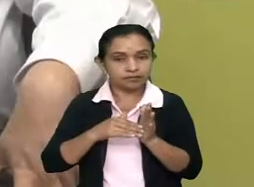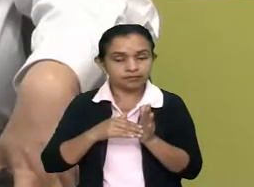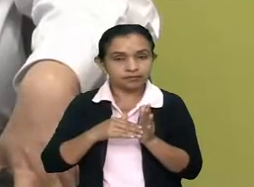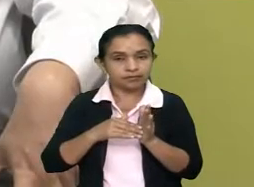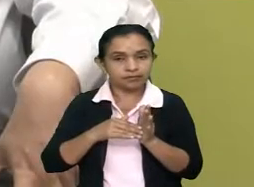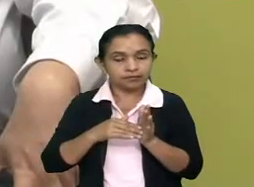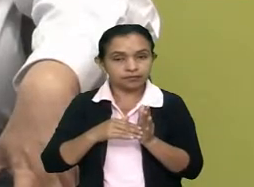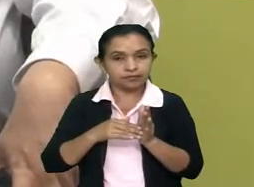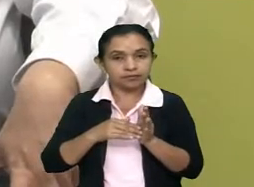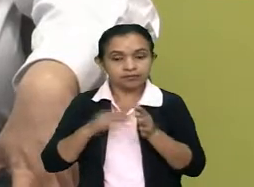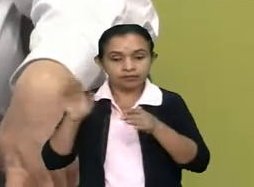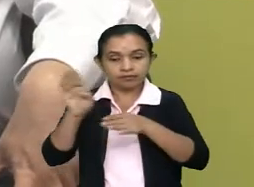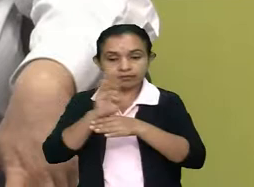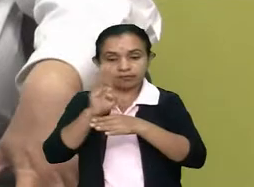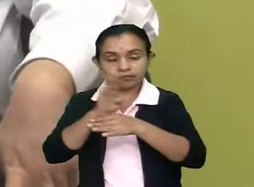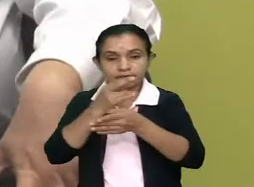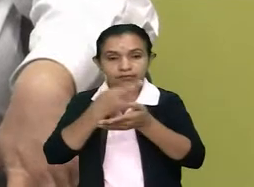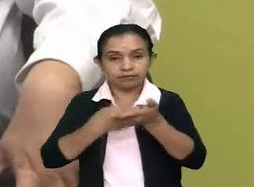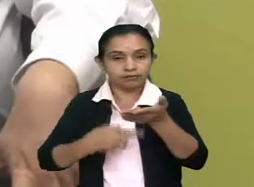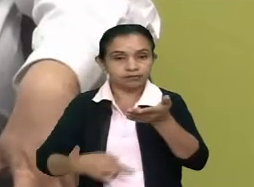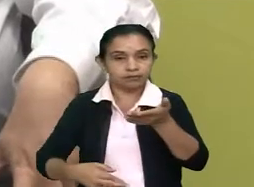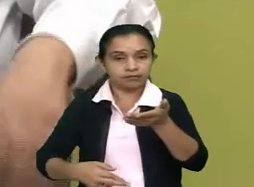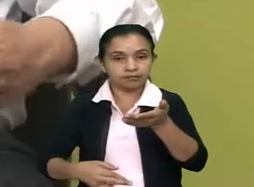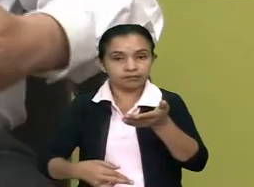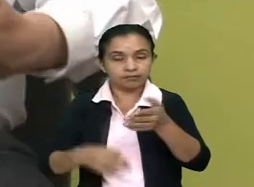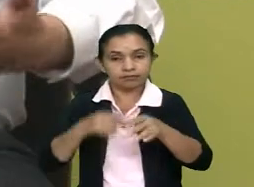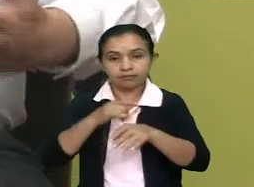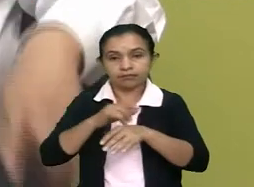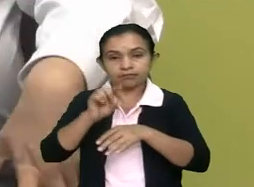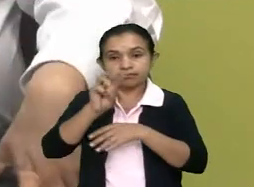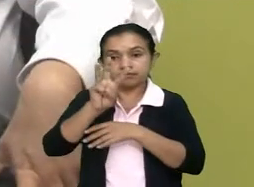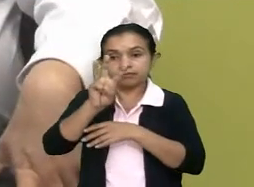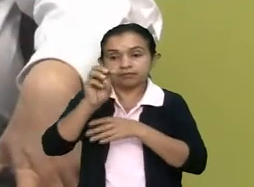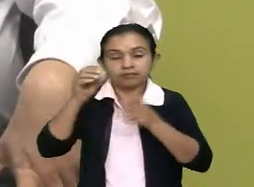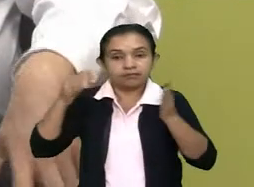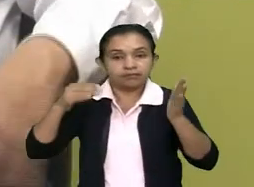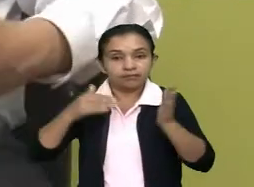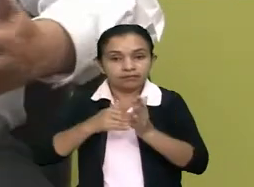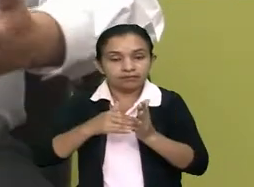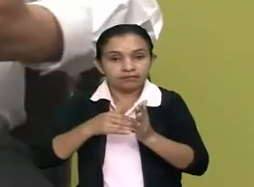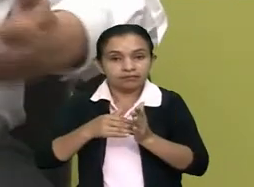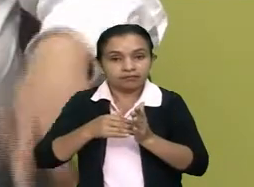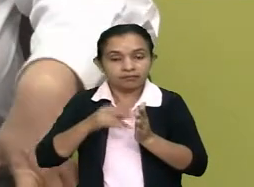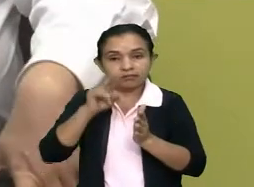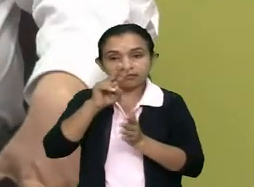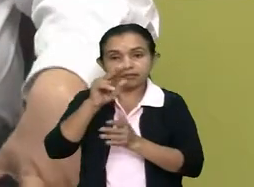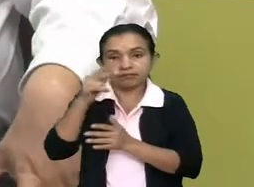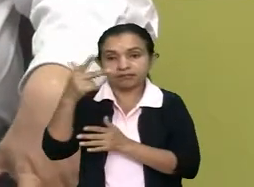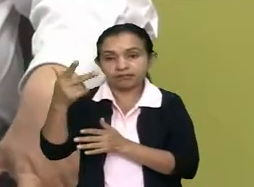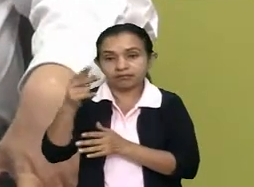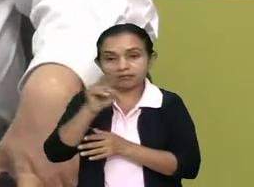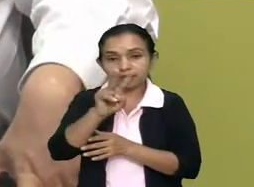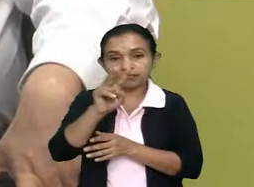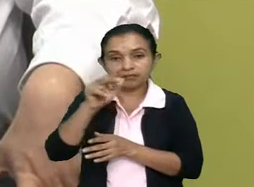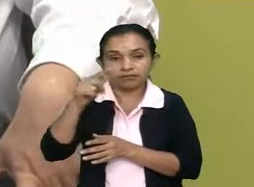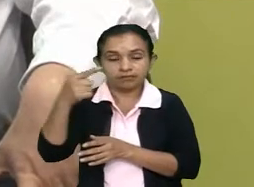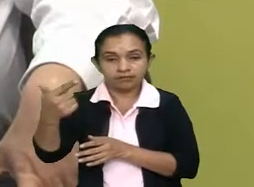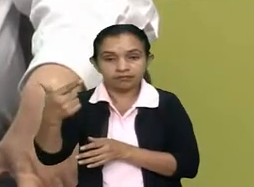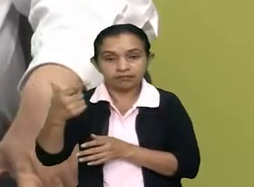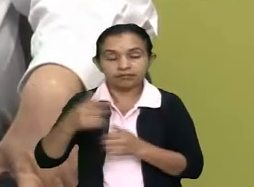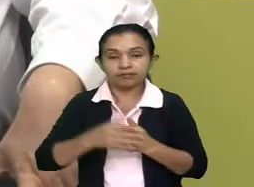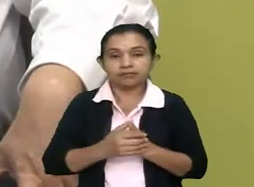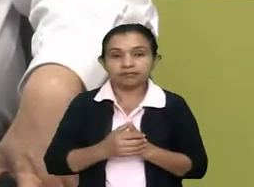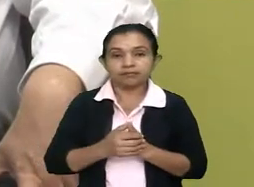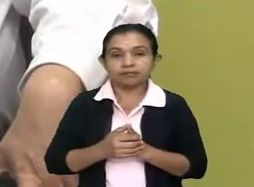el banco de sangre conectaba a menos de 30 mil unidades de sangre 28 mil 27 mil unidades de sangre y